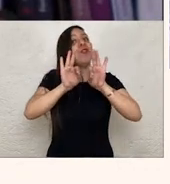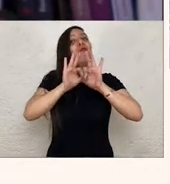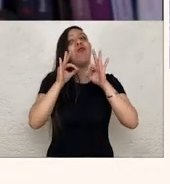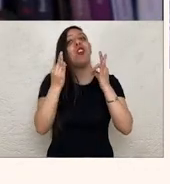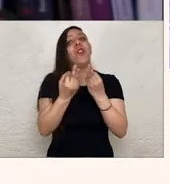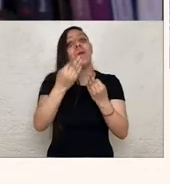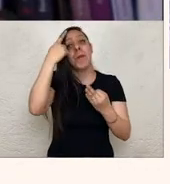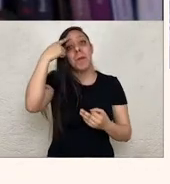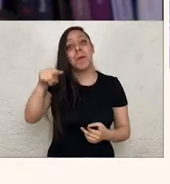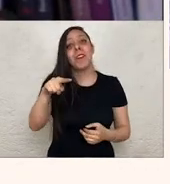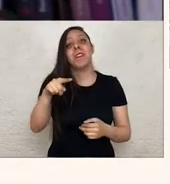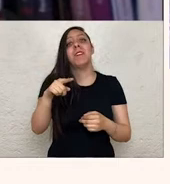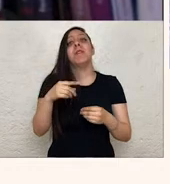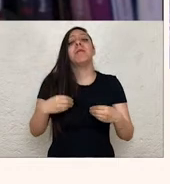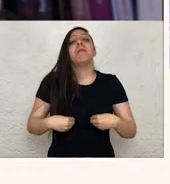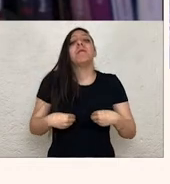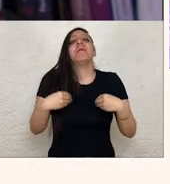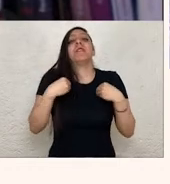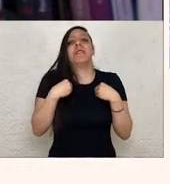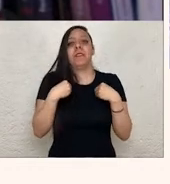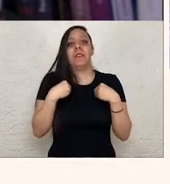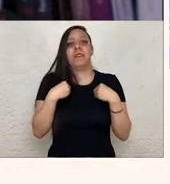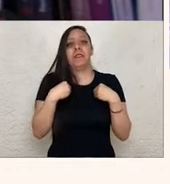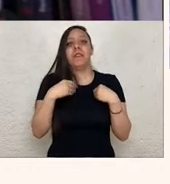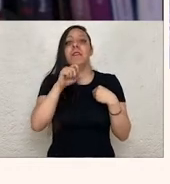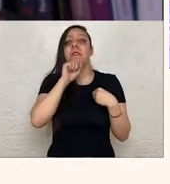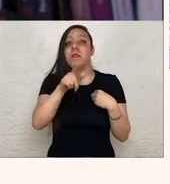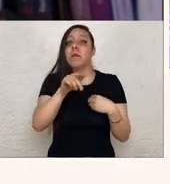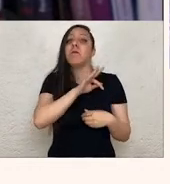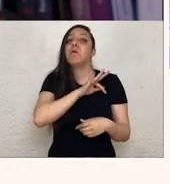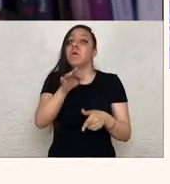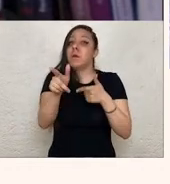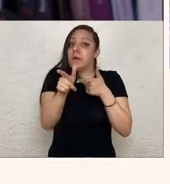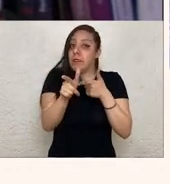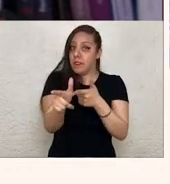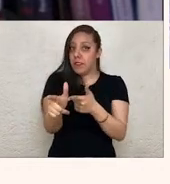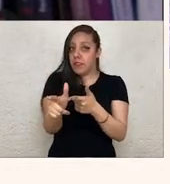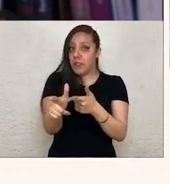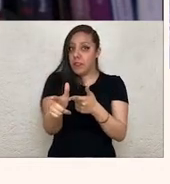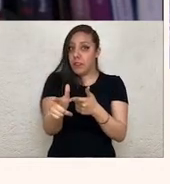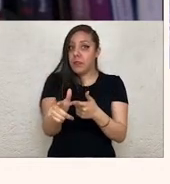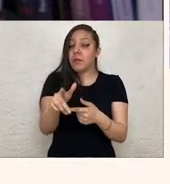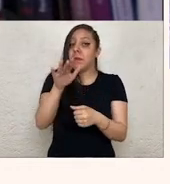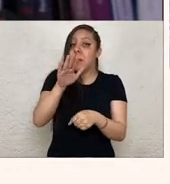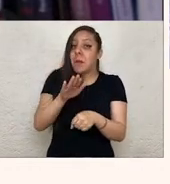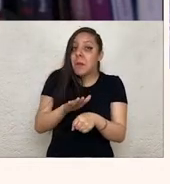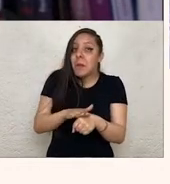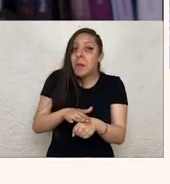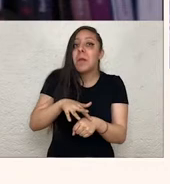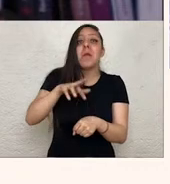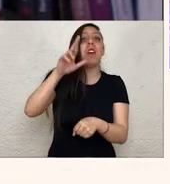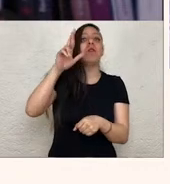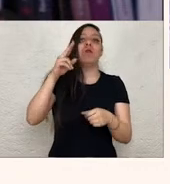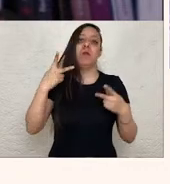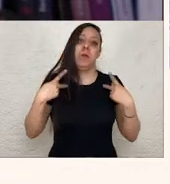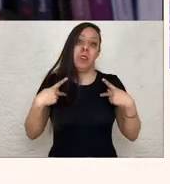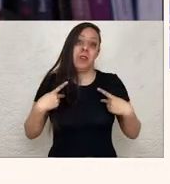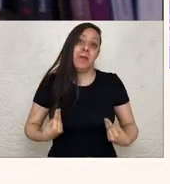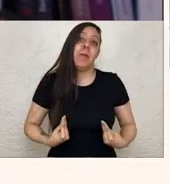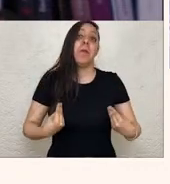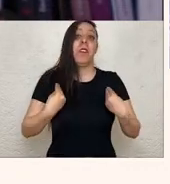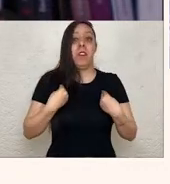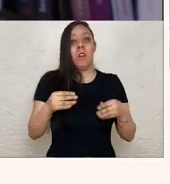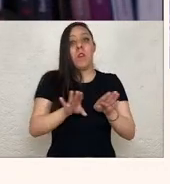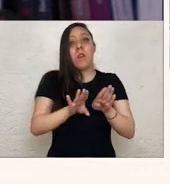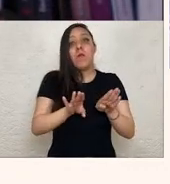era una estrategia de sobrevivencia, pero incluso mayor que sobrevivencia,